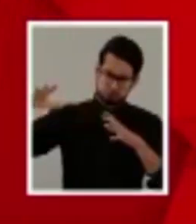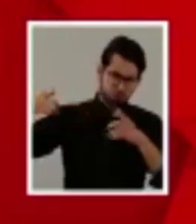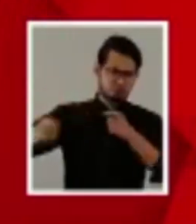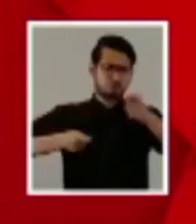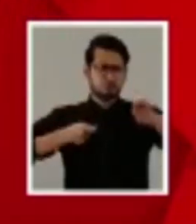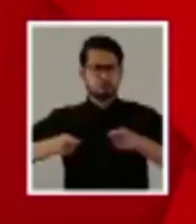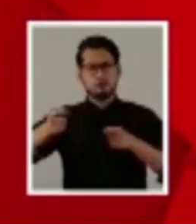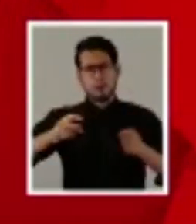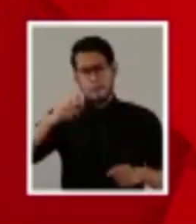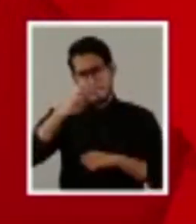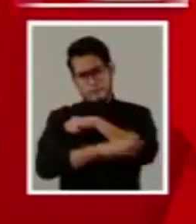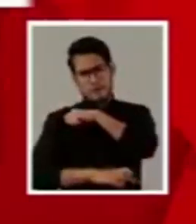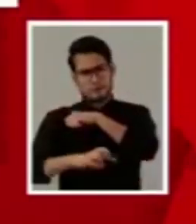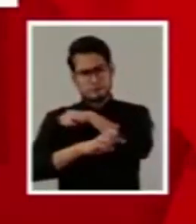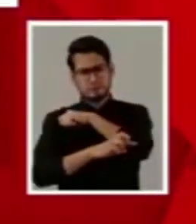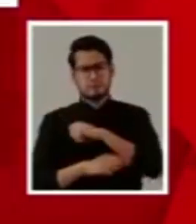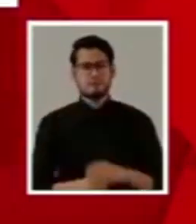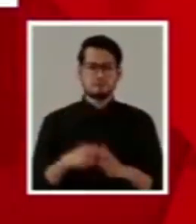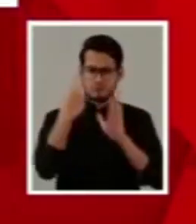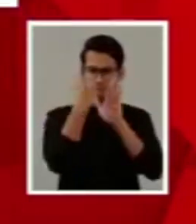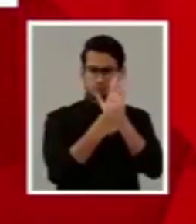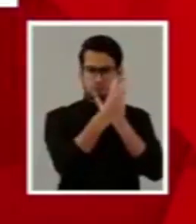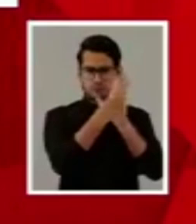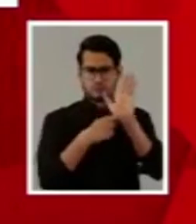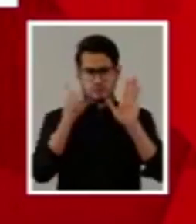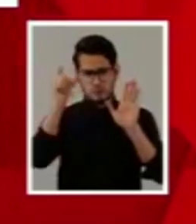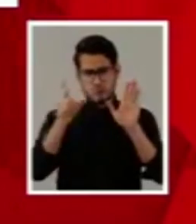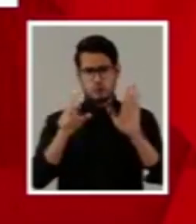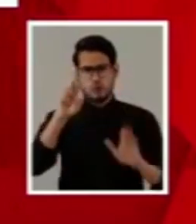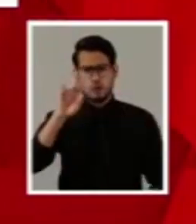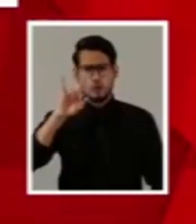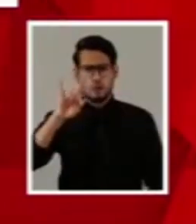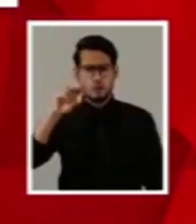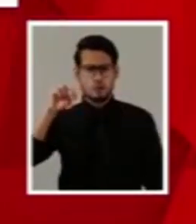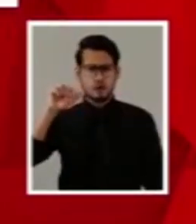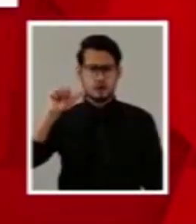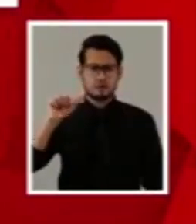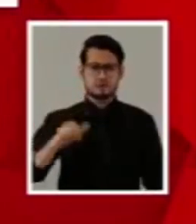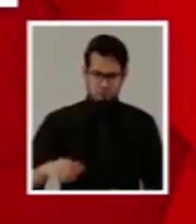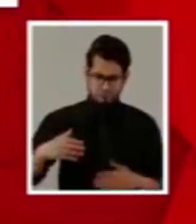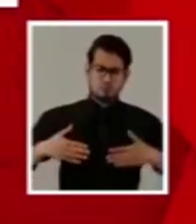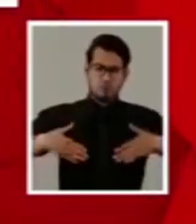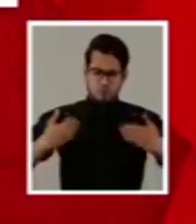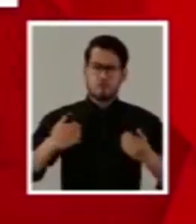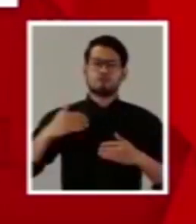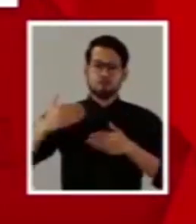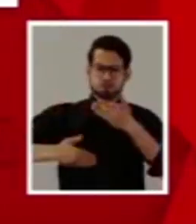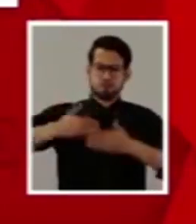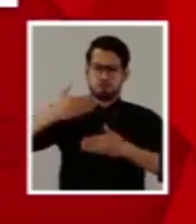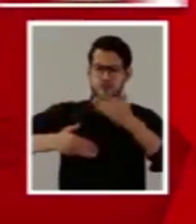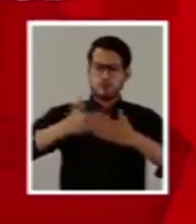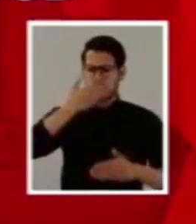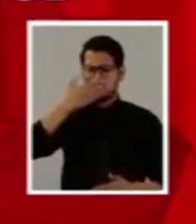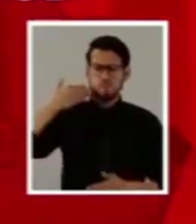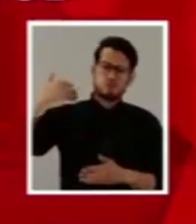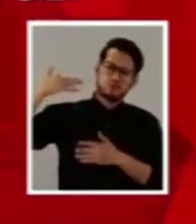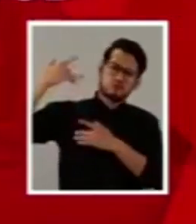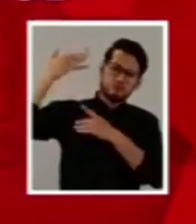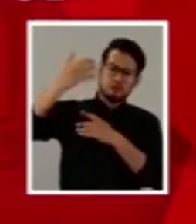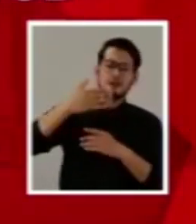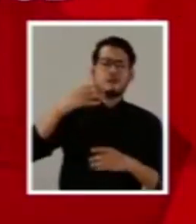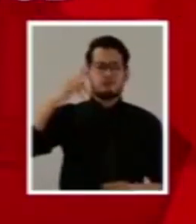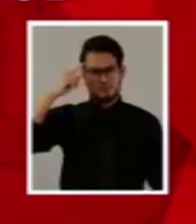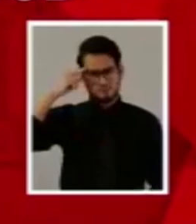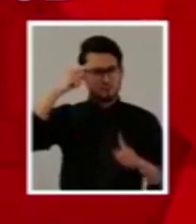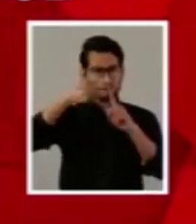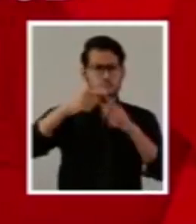originarios gobernemos el país. Marca el símbolo de la persona. Vota por el Oruna. Tenemos capacidad y